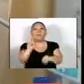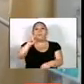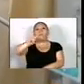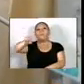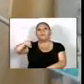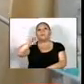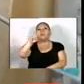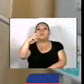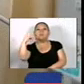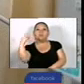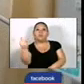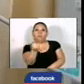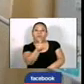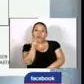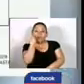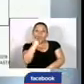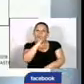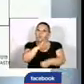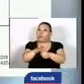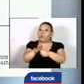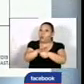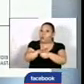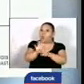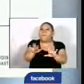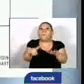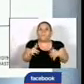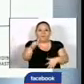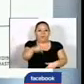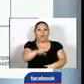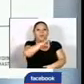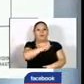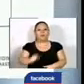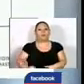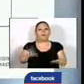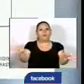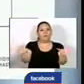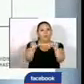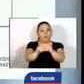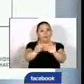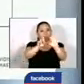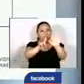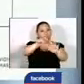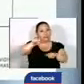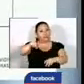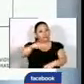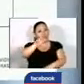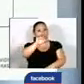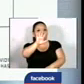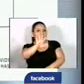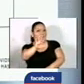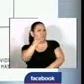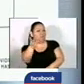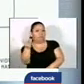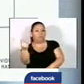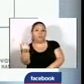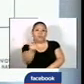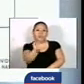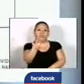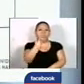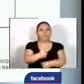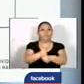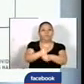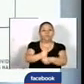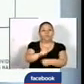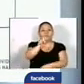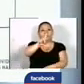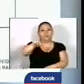contagios, por lo que el país contabiliza 61.539 casos confirmados, de los cuales 1